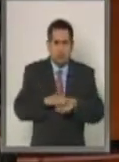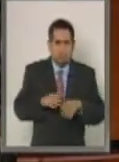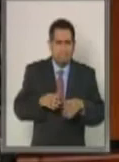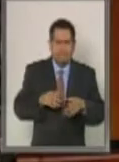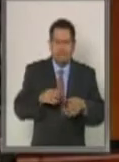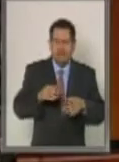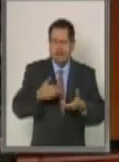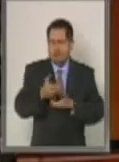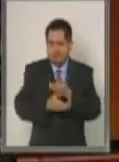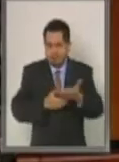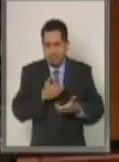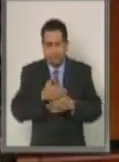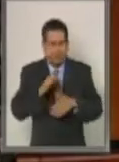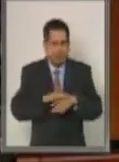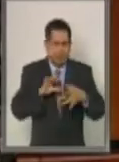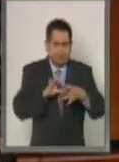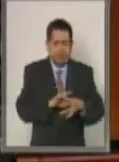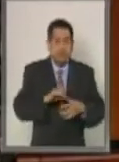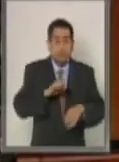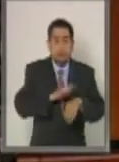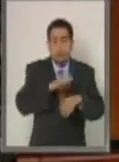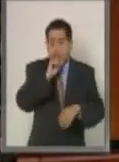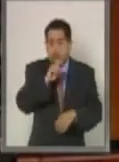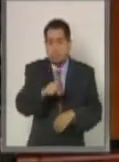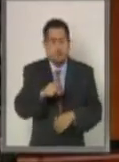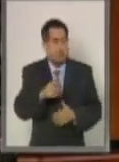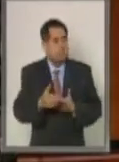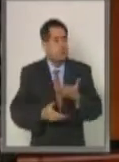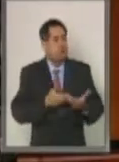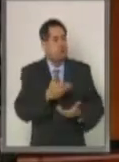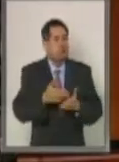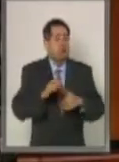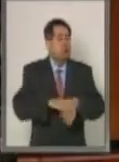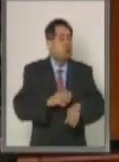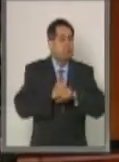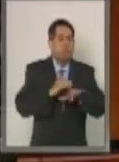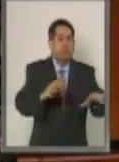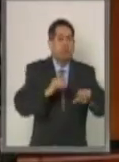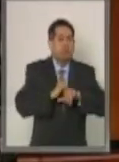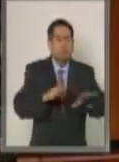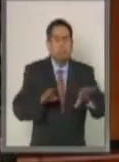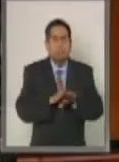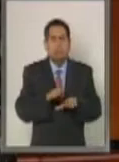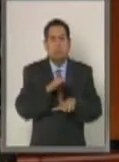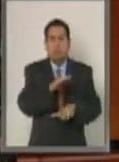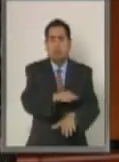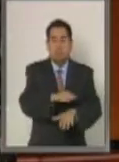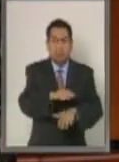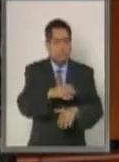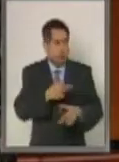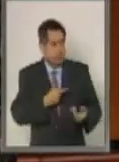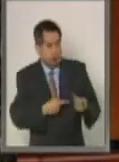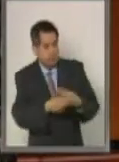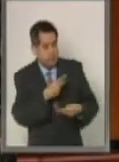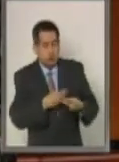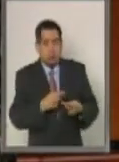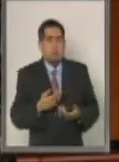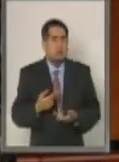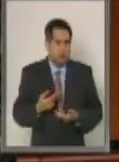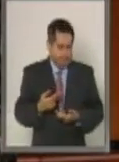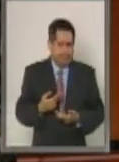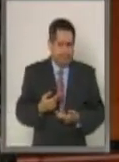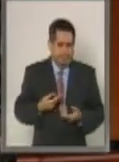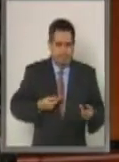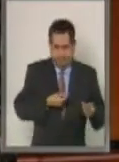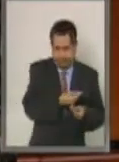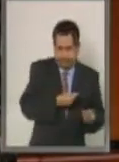intercambios comerciales, además de promover las inversiones en materia de manera recíproca, y un